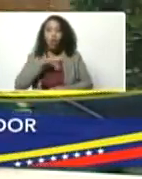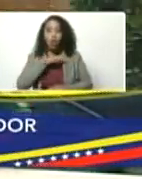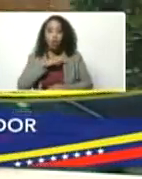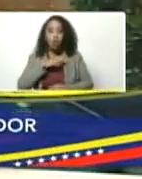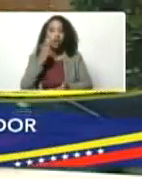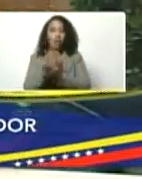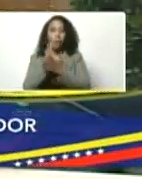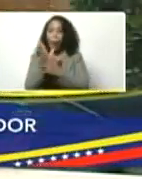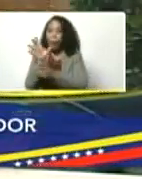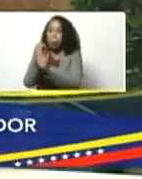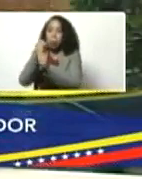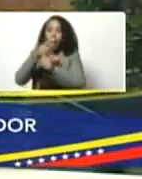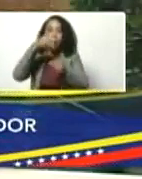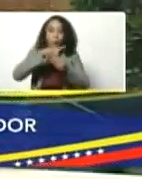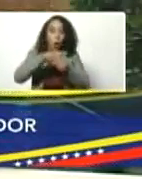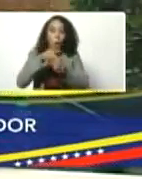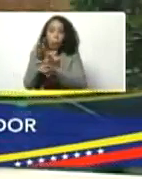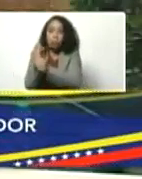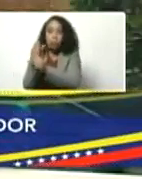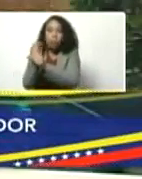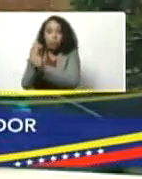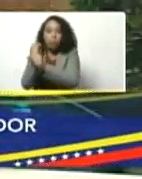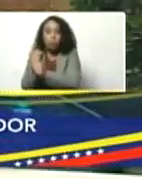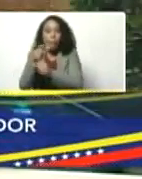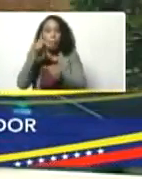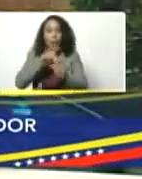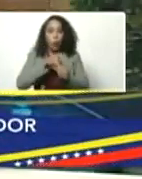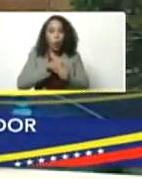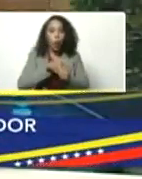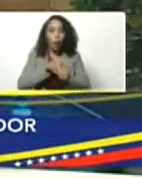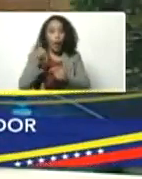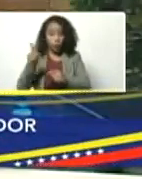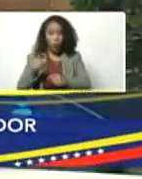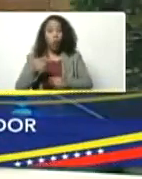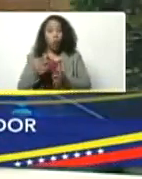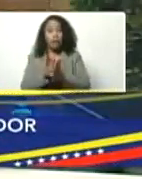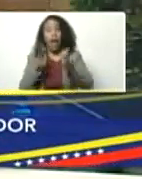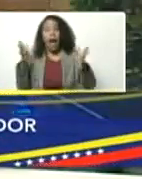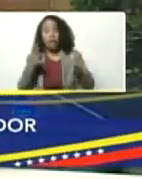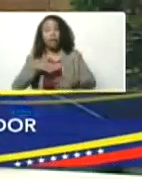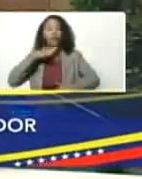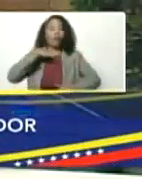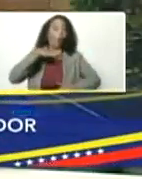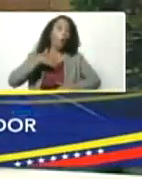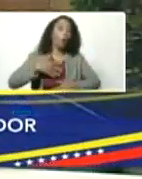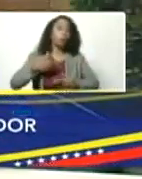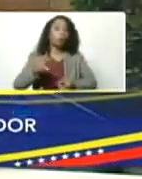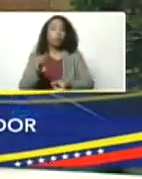petrolero, que bueno, fue una gran riqueza, y en su momento